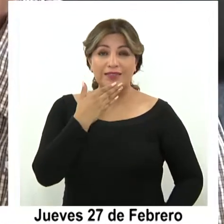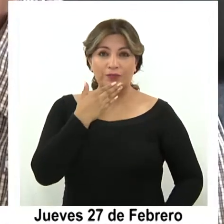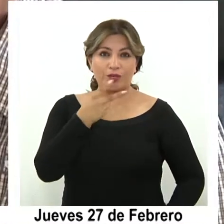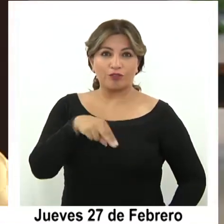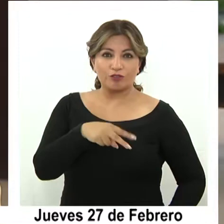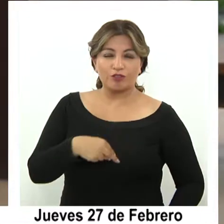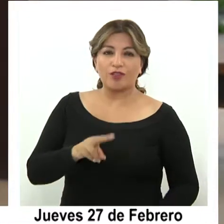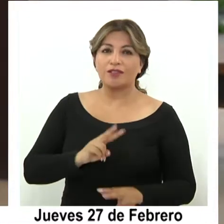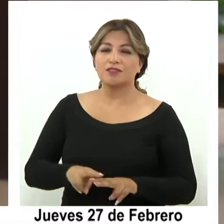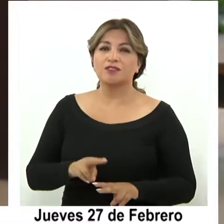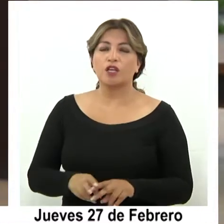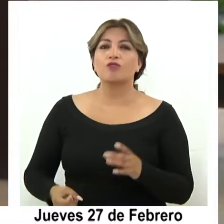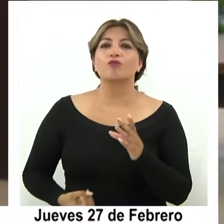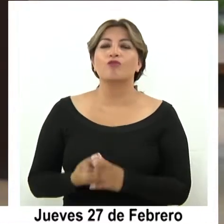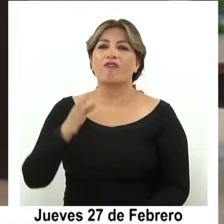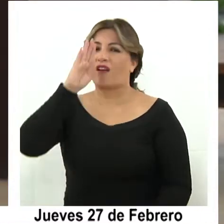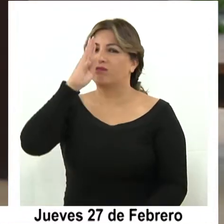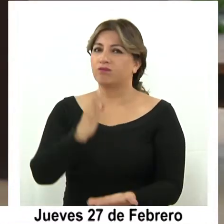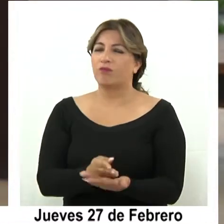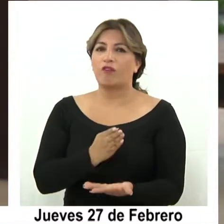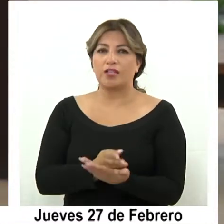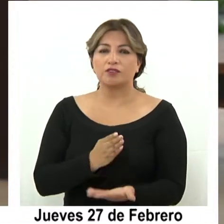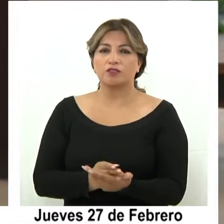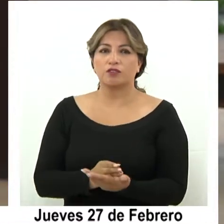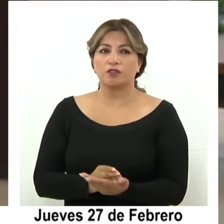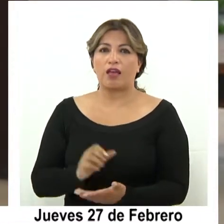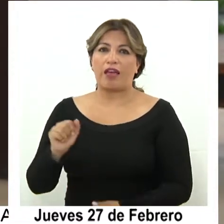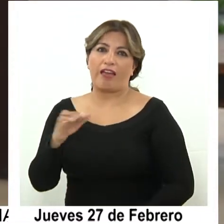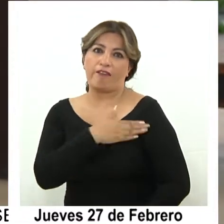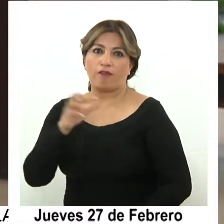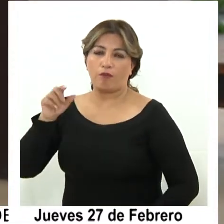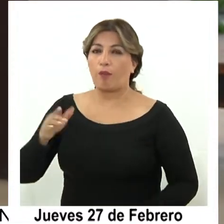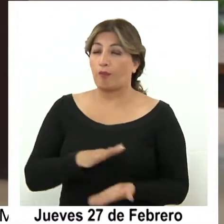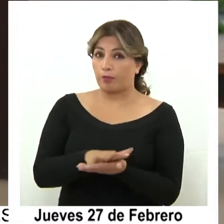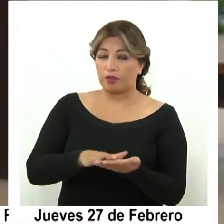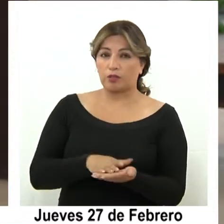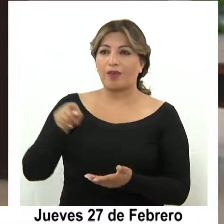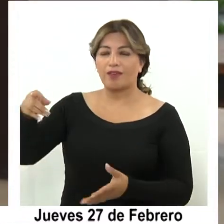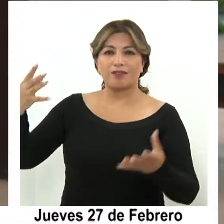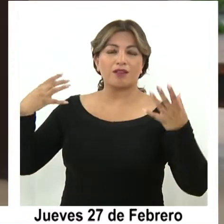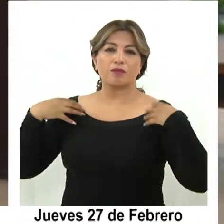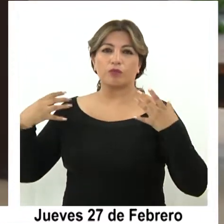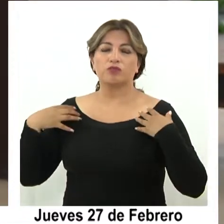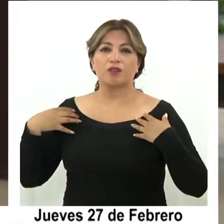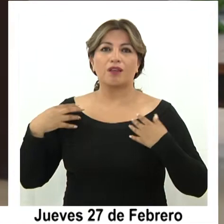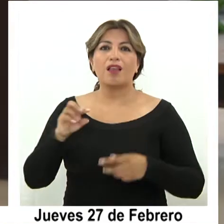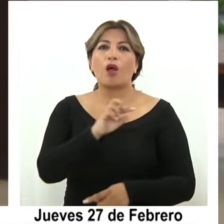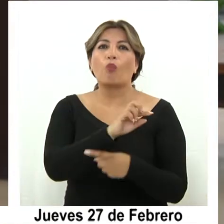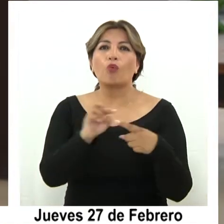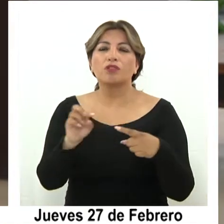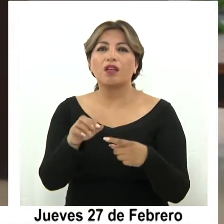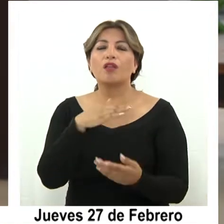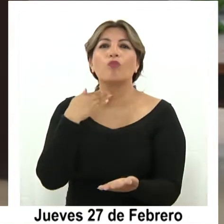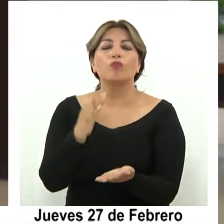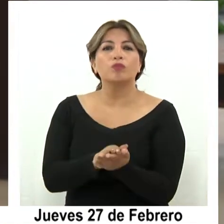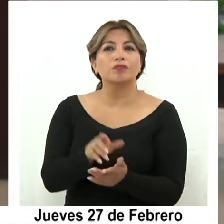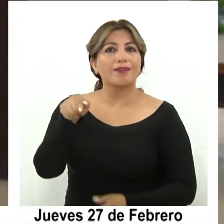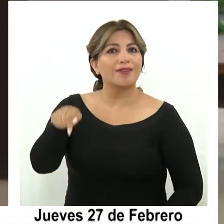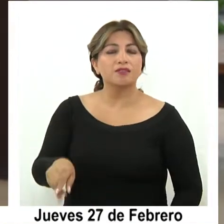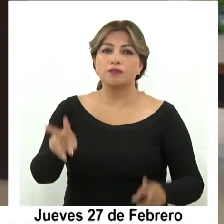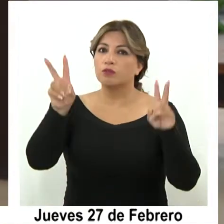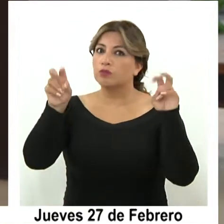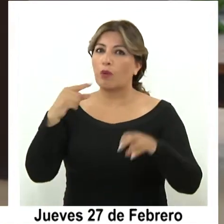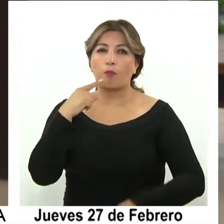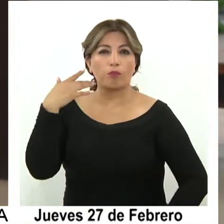además le estamos imponiendo nuevas obligaciones a las administradoras, como por ejemplo, hacerse cargo de las cuotas mortuorias. Este